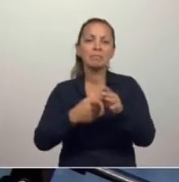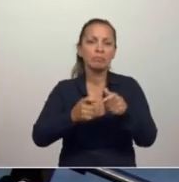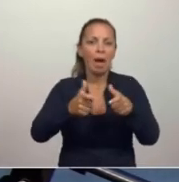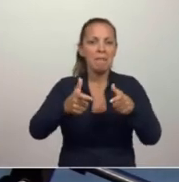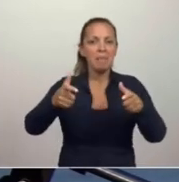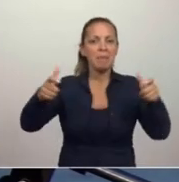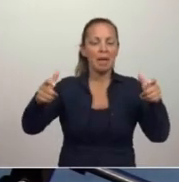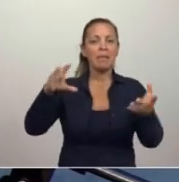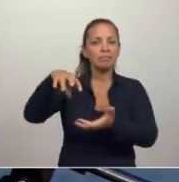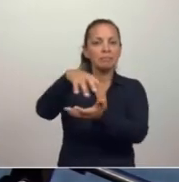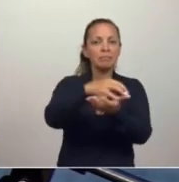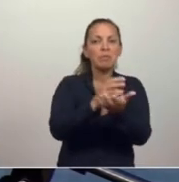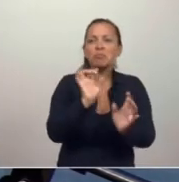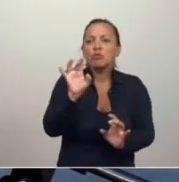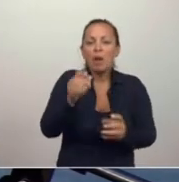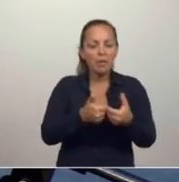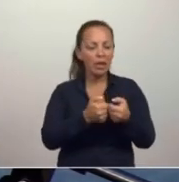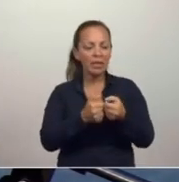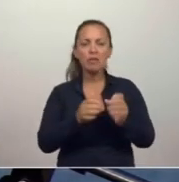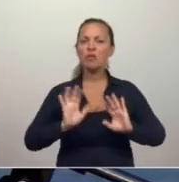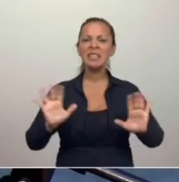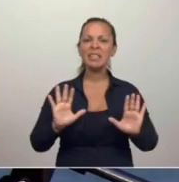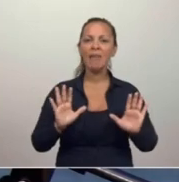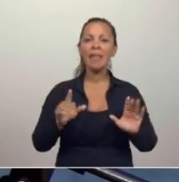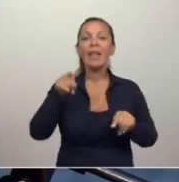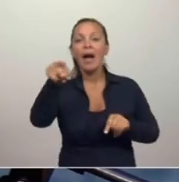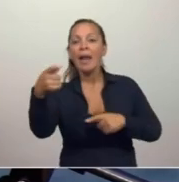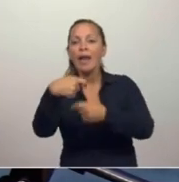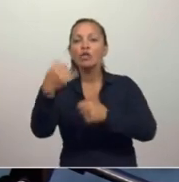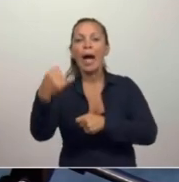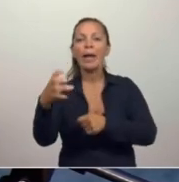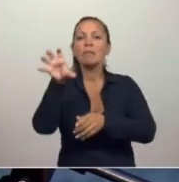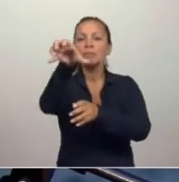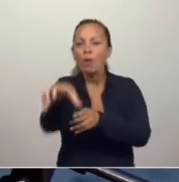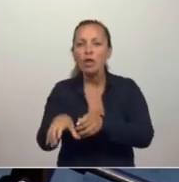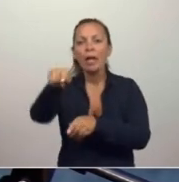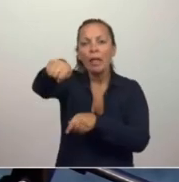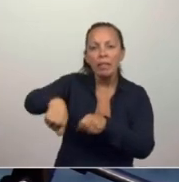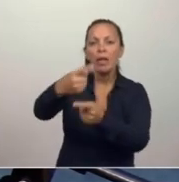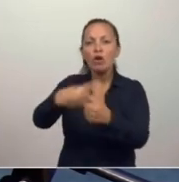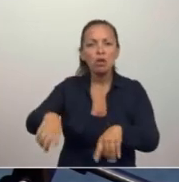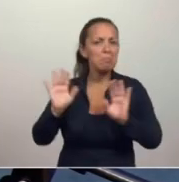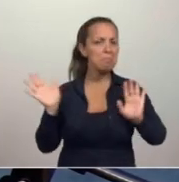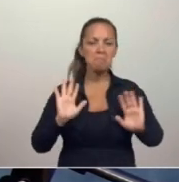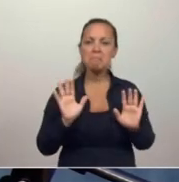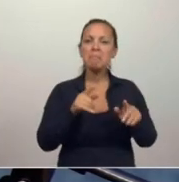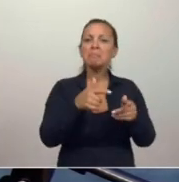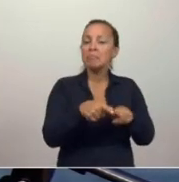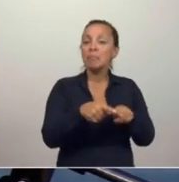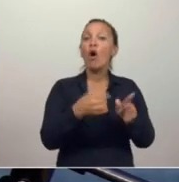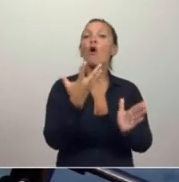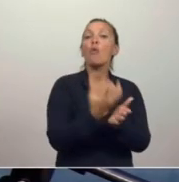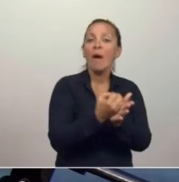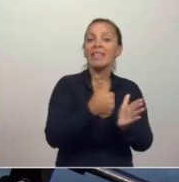simplemente con el teléfono sin necesidad de sin ninguna inversión adicional Así que cuenta dni